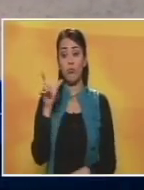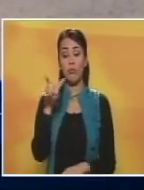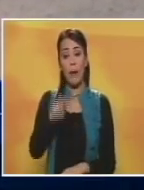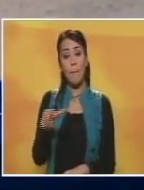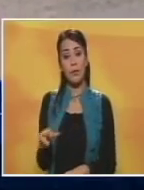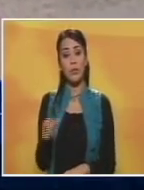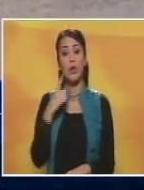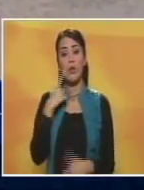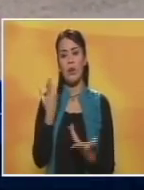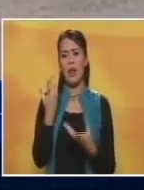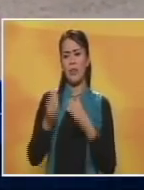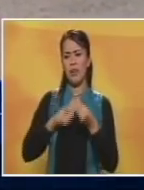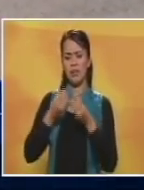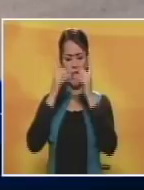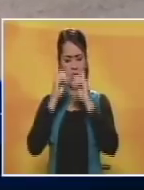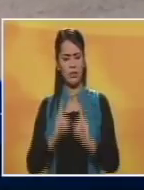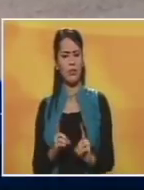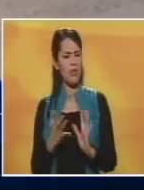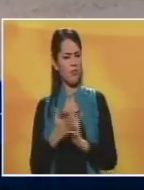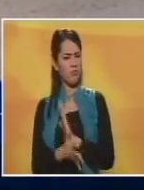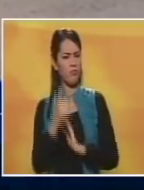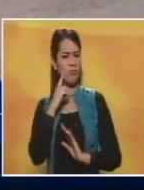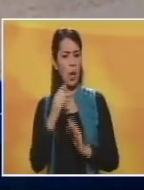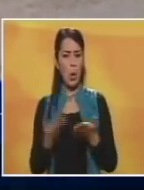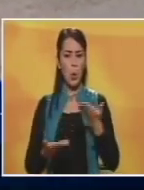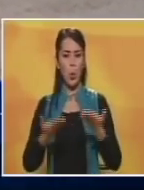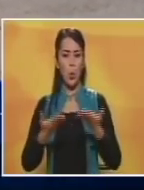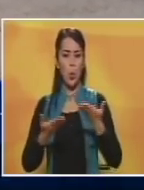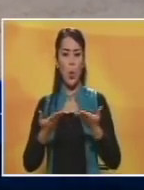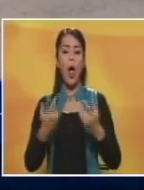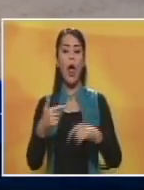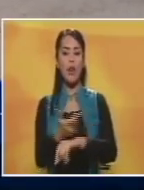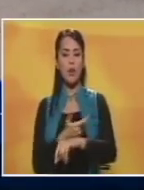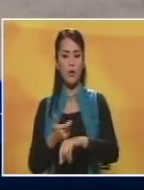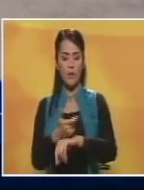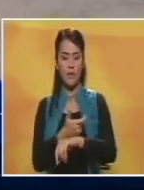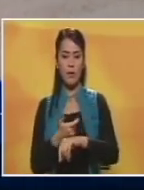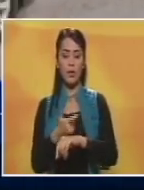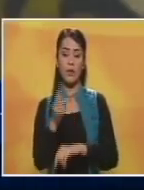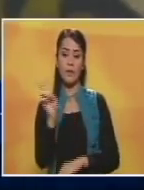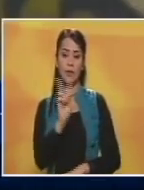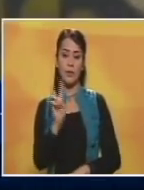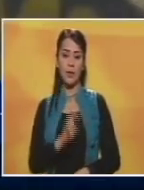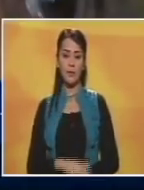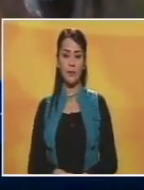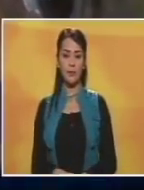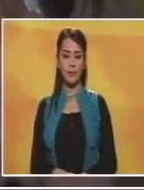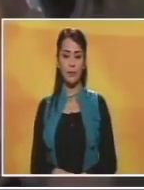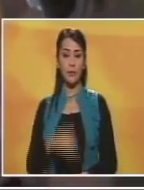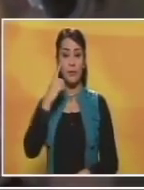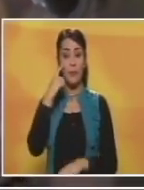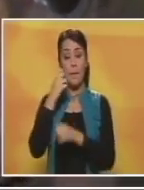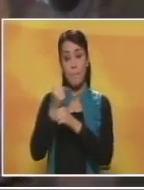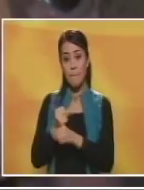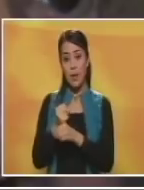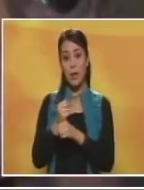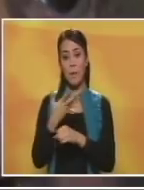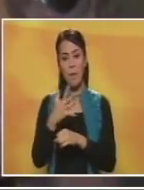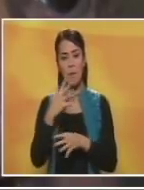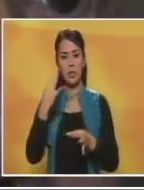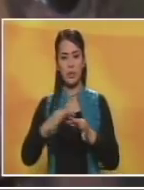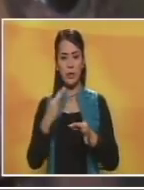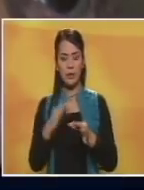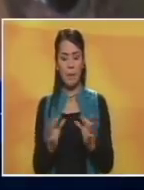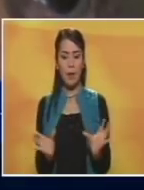están tomando estas acciones para desestabilizar el gobierno venezolano, mientras se espera que a mediados de septiembre